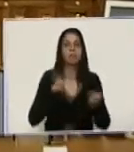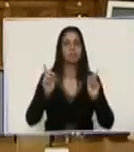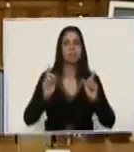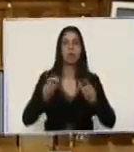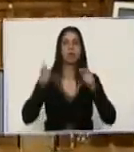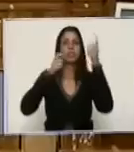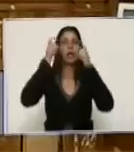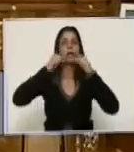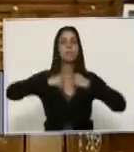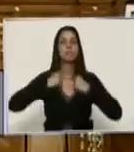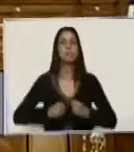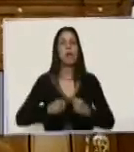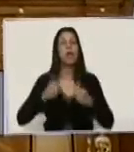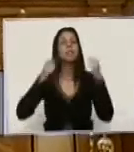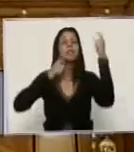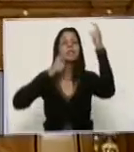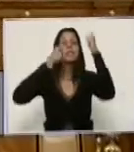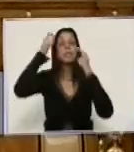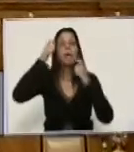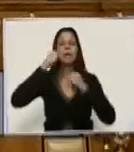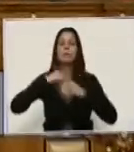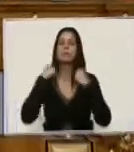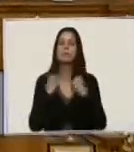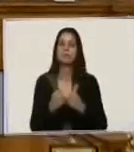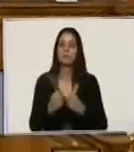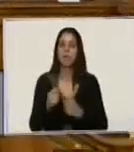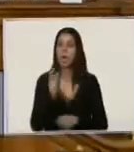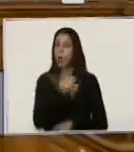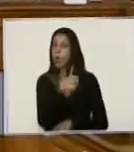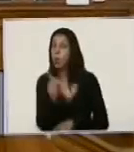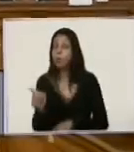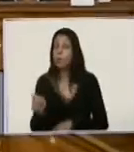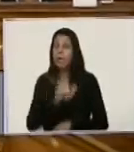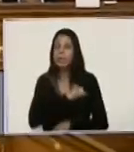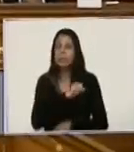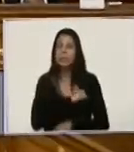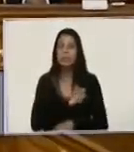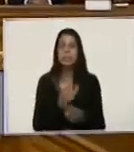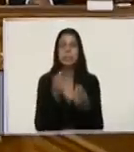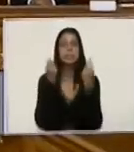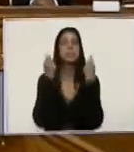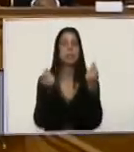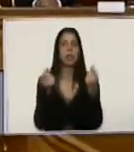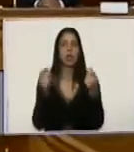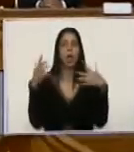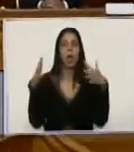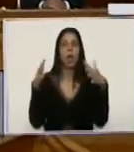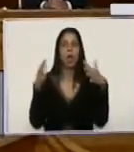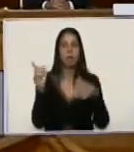Chávez. Delante de la muerte no tembló, pues aquí nadie tiembla. ¿Ah?